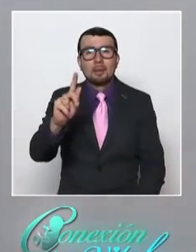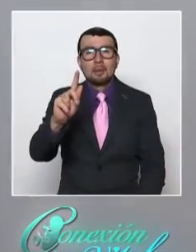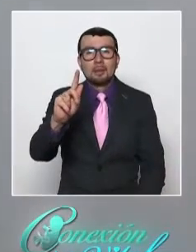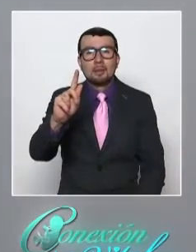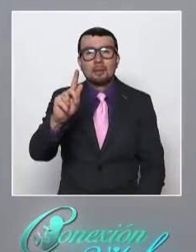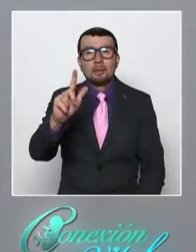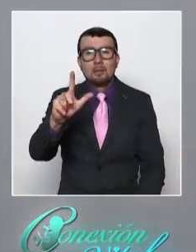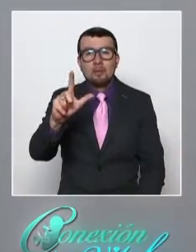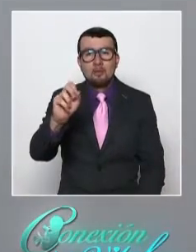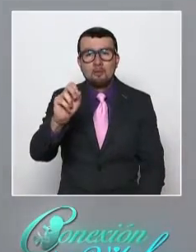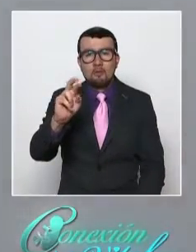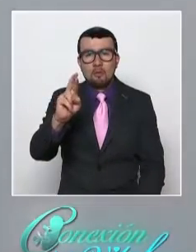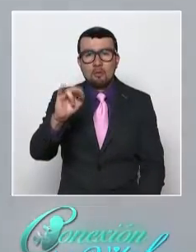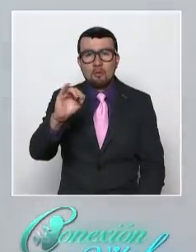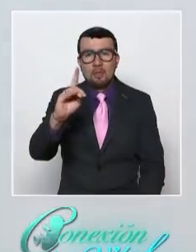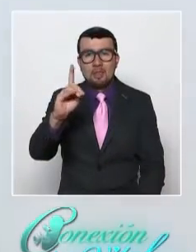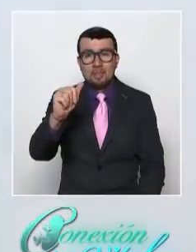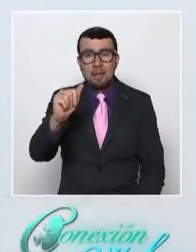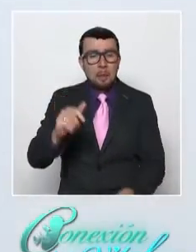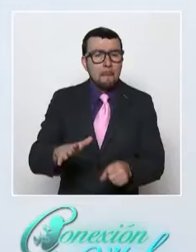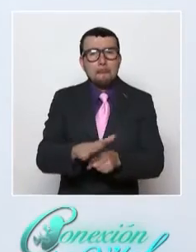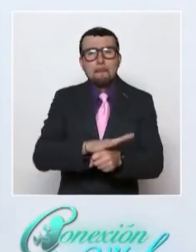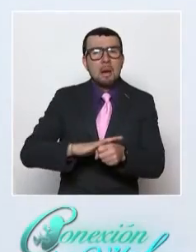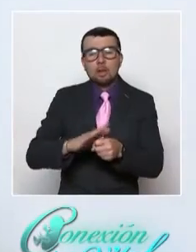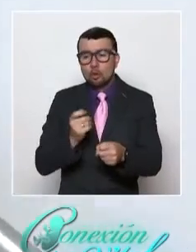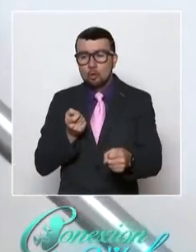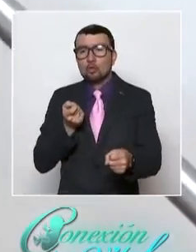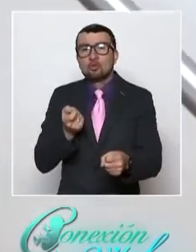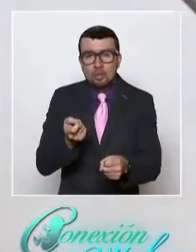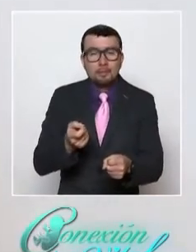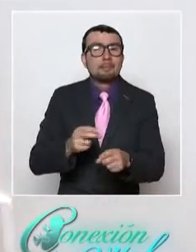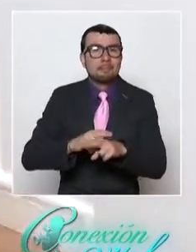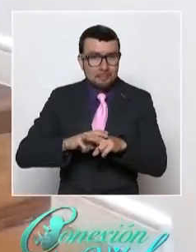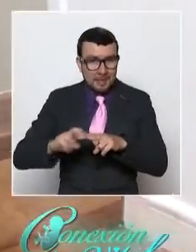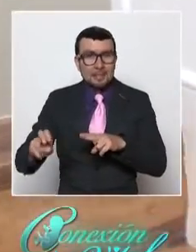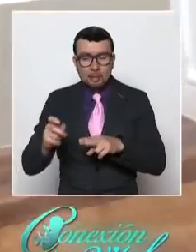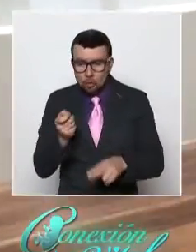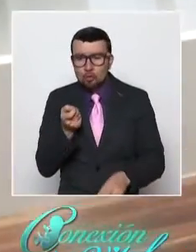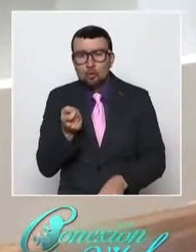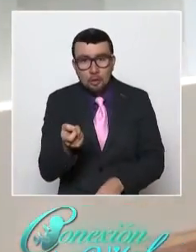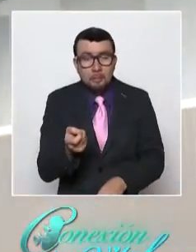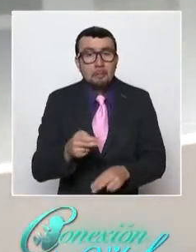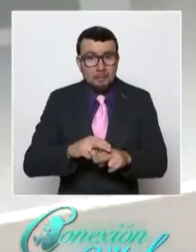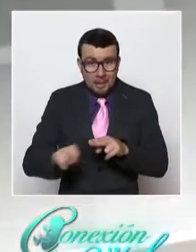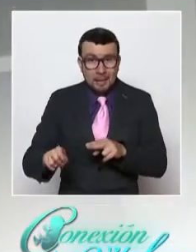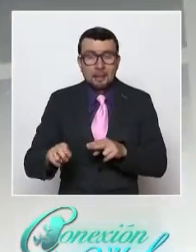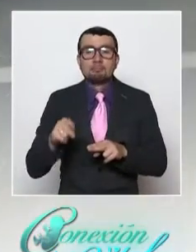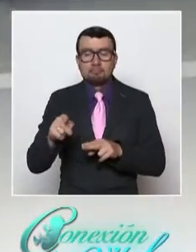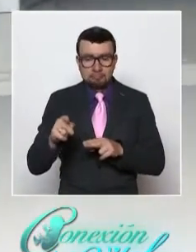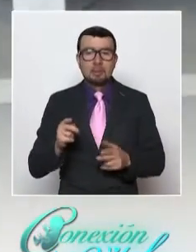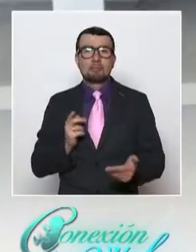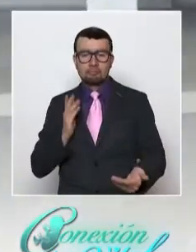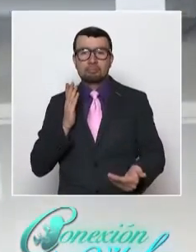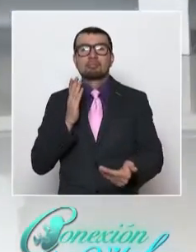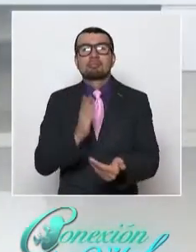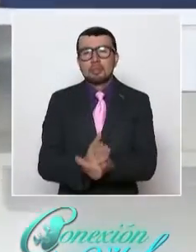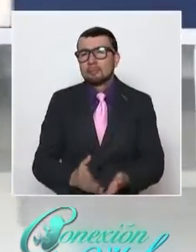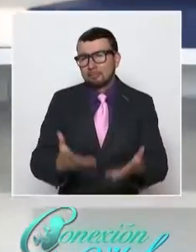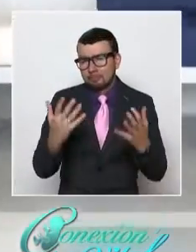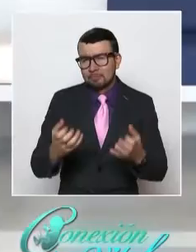Esto queda un barrio aledaño a Manizales y queremos que todas las